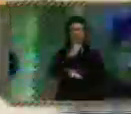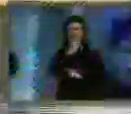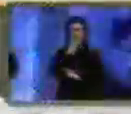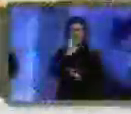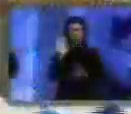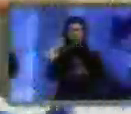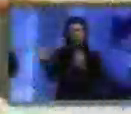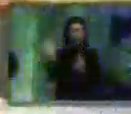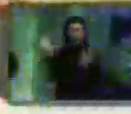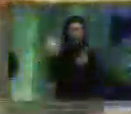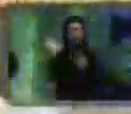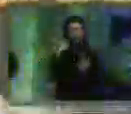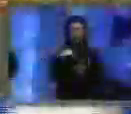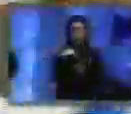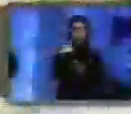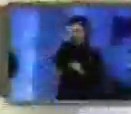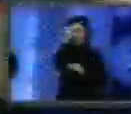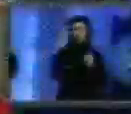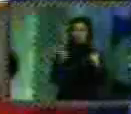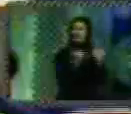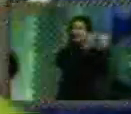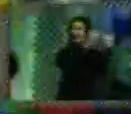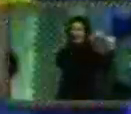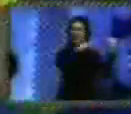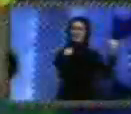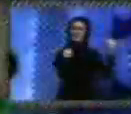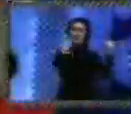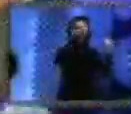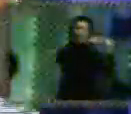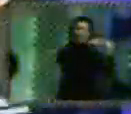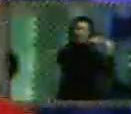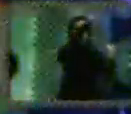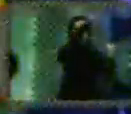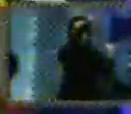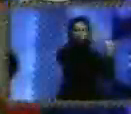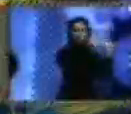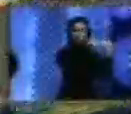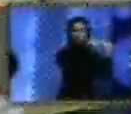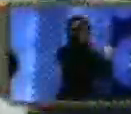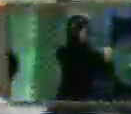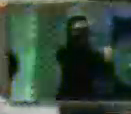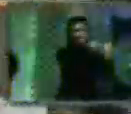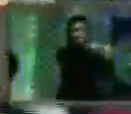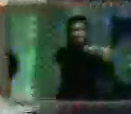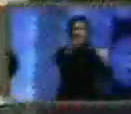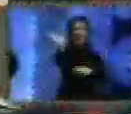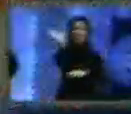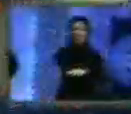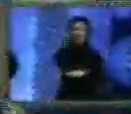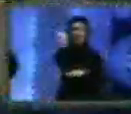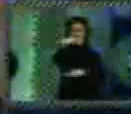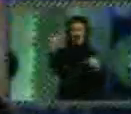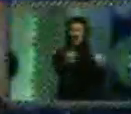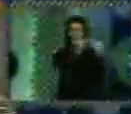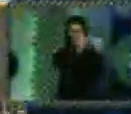sentaré en la punta de este idea a pasarlo bien. Que sube, que baja, que sube. La bandera de